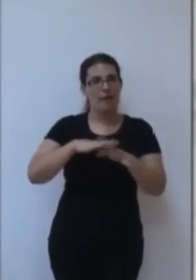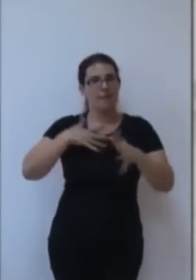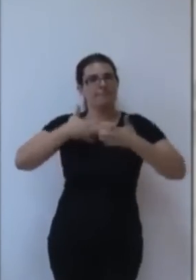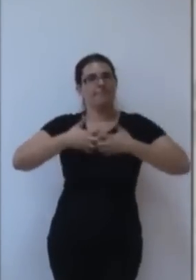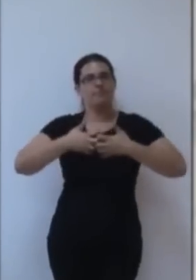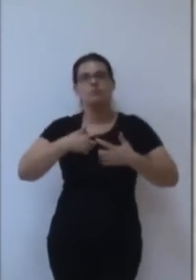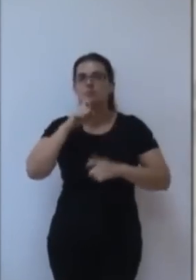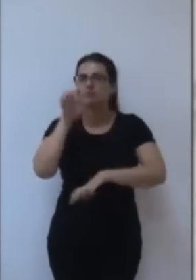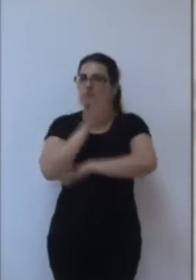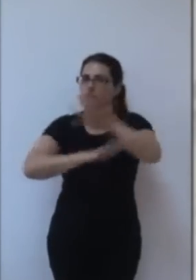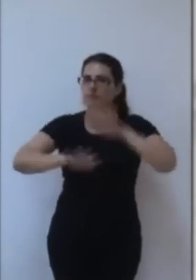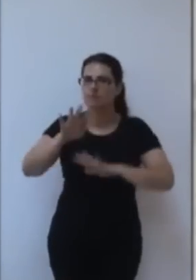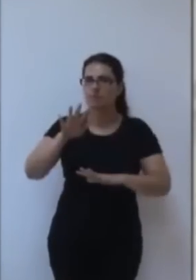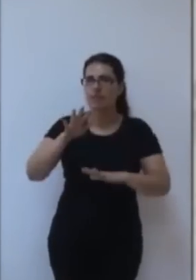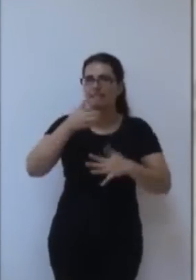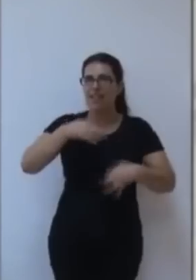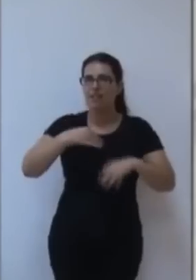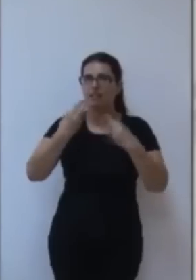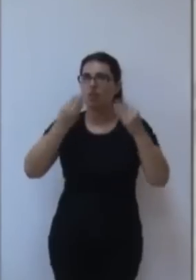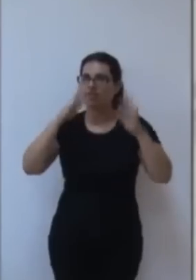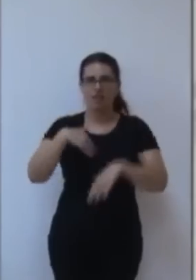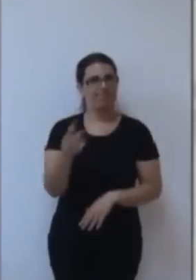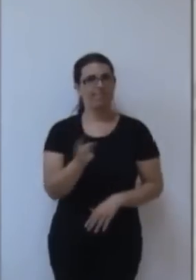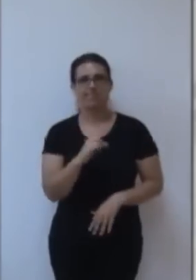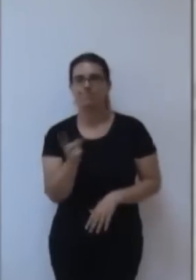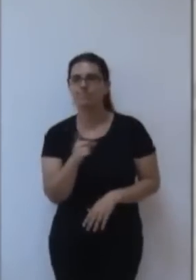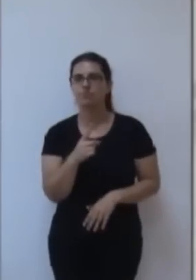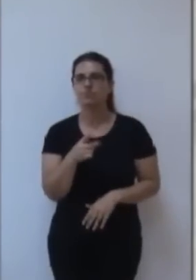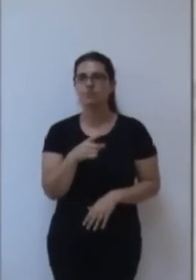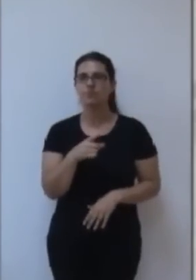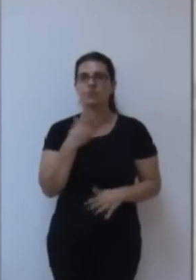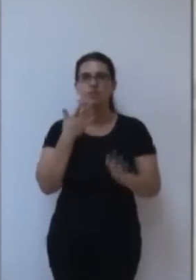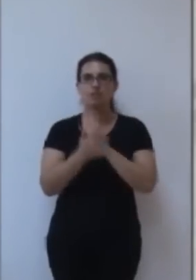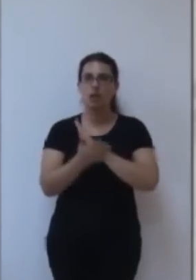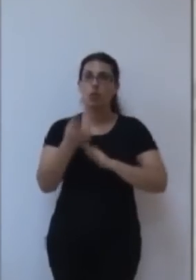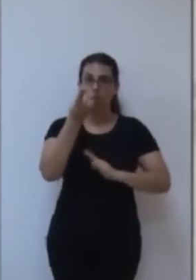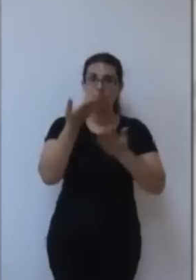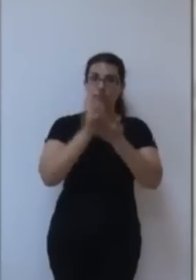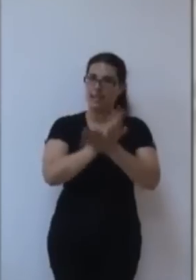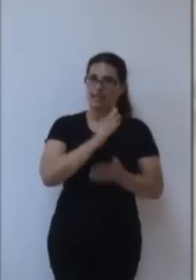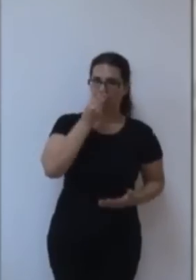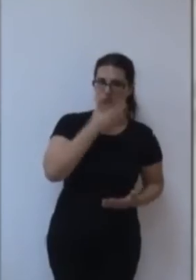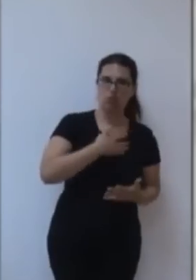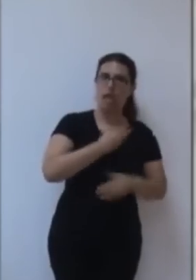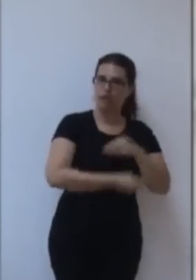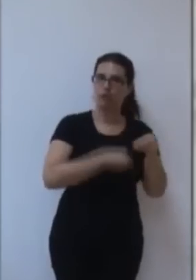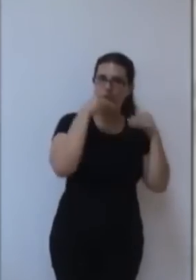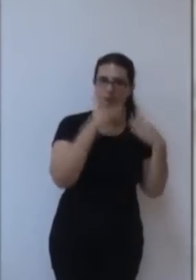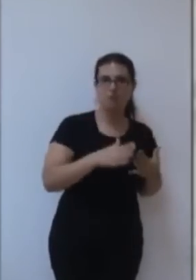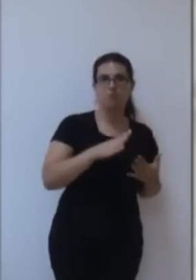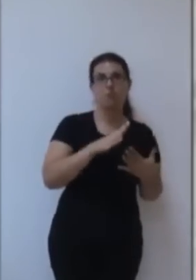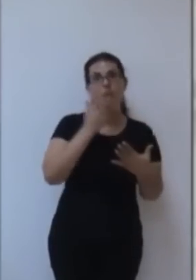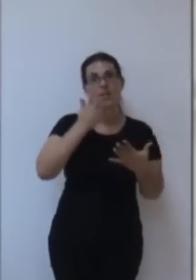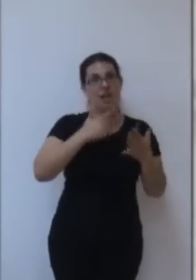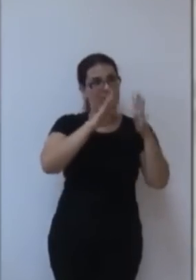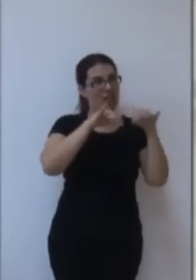está pensada para que sea tan sencilla. Entonces resulta al final has resuelto una parte, pero si la cadena en su globalidad